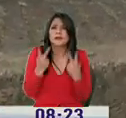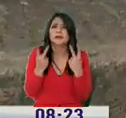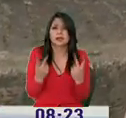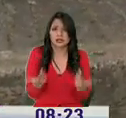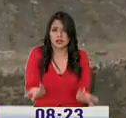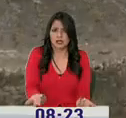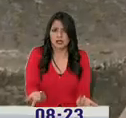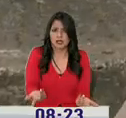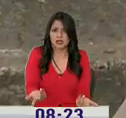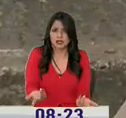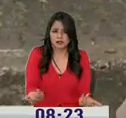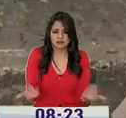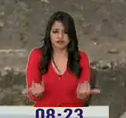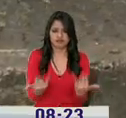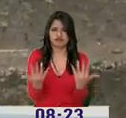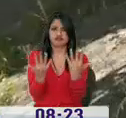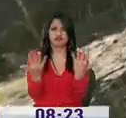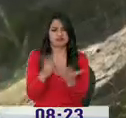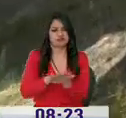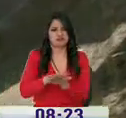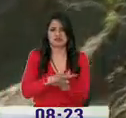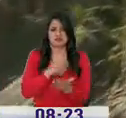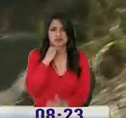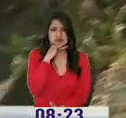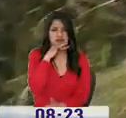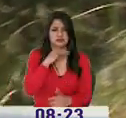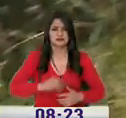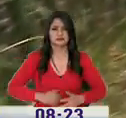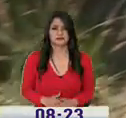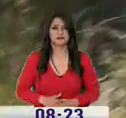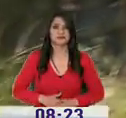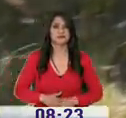una porquería en quito informó adriana rojas